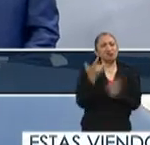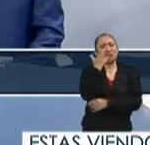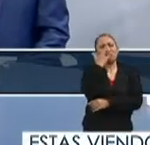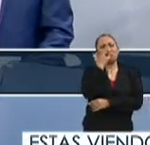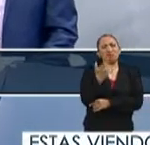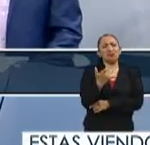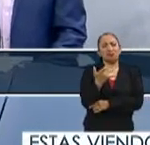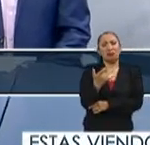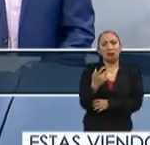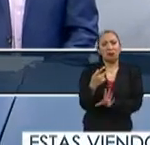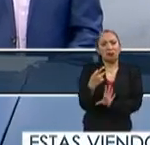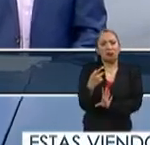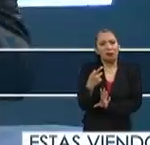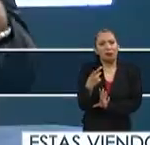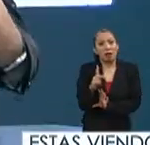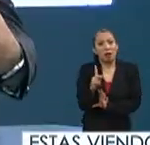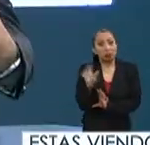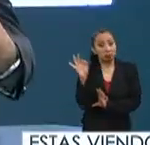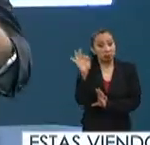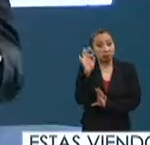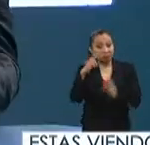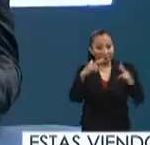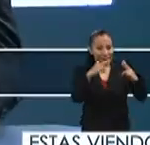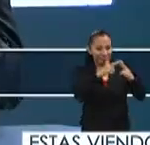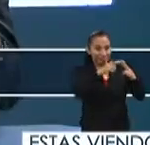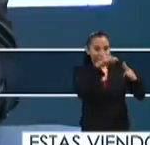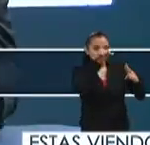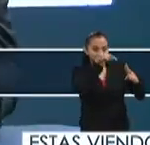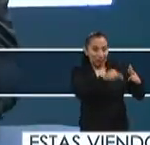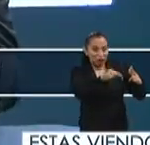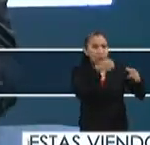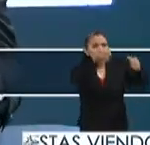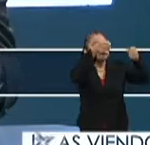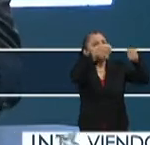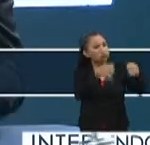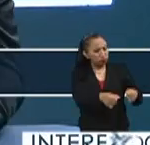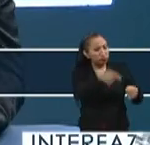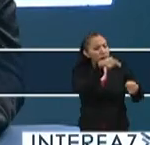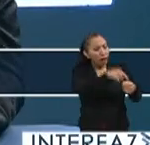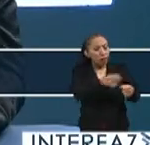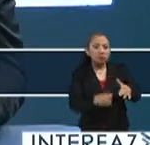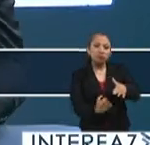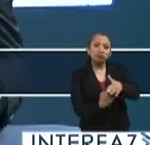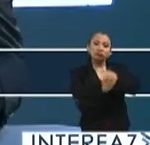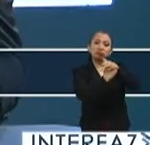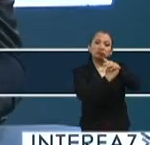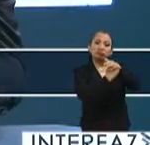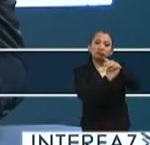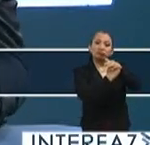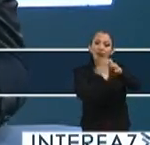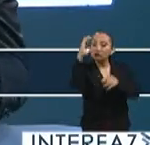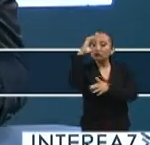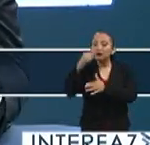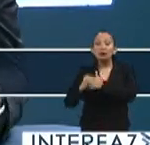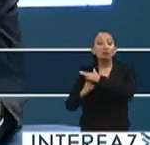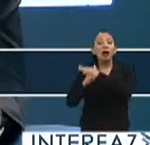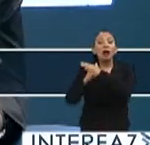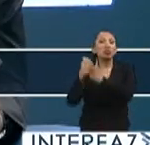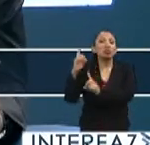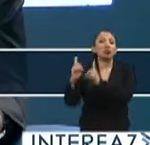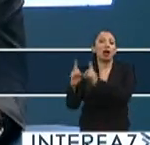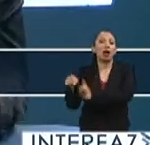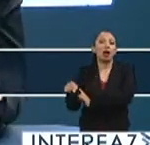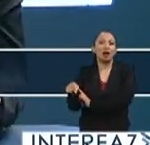sea, pero si a la religión es la certeza la que le da sustento, a la ciencia lo que le da sustento es la